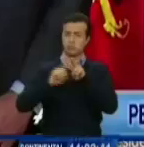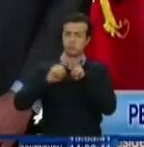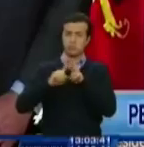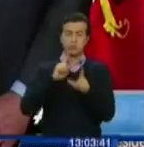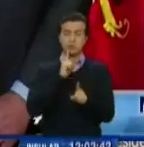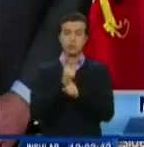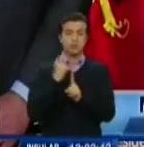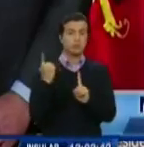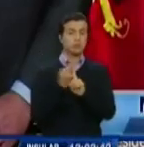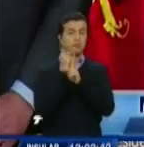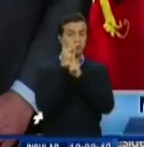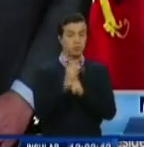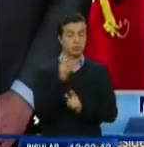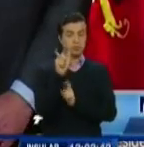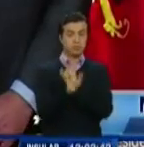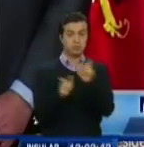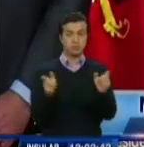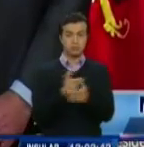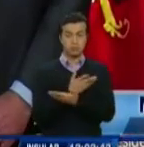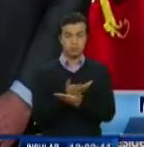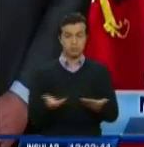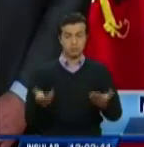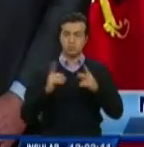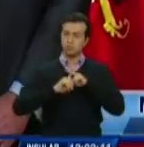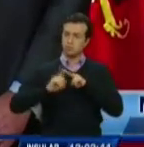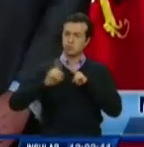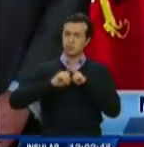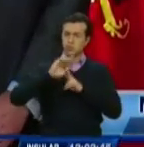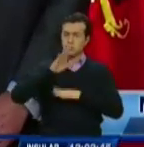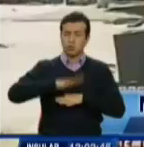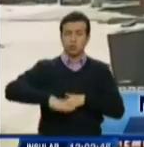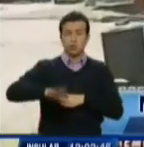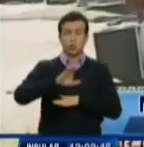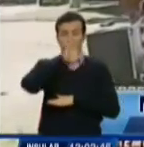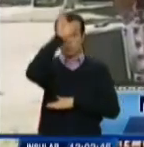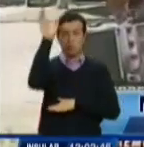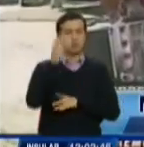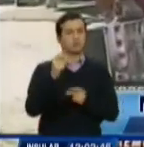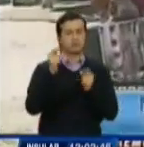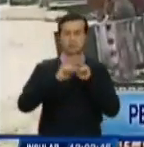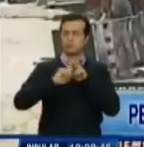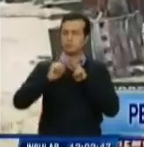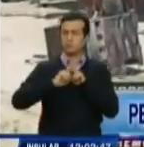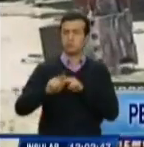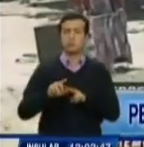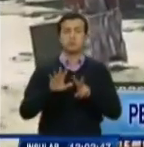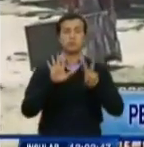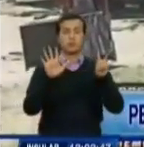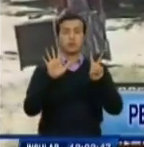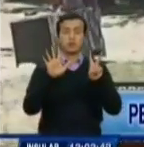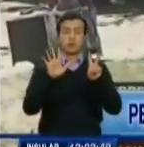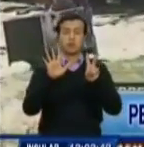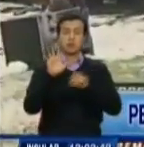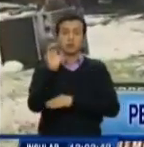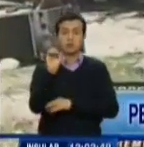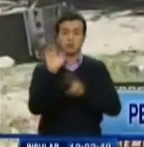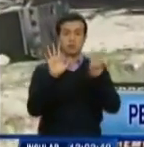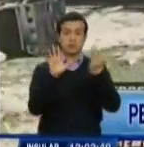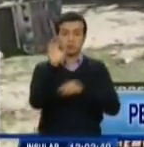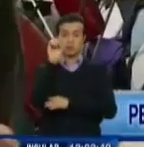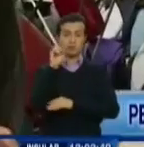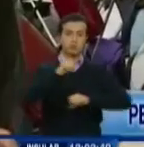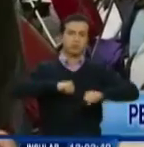la protección de las personas y, por tanto, la evacuación de todas las zonas costeras. Las más de 70 réplicas registradas según el Instituto